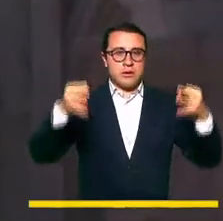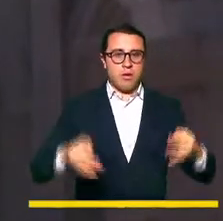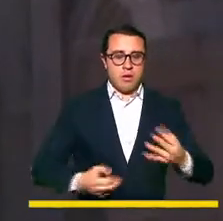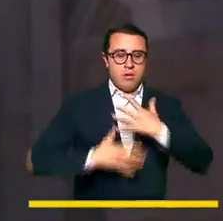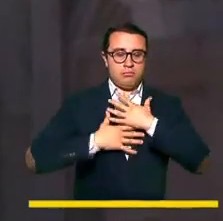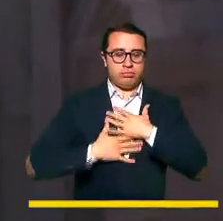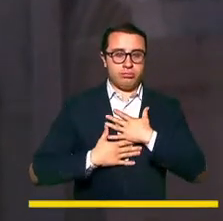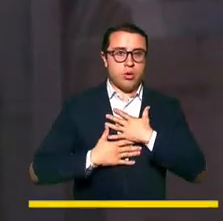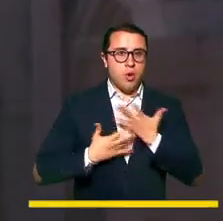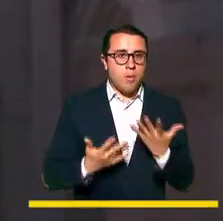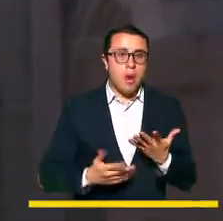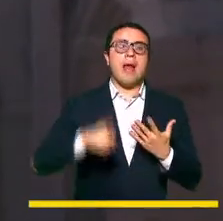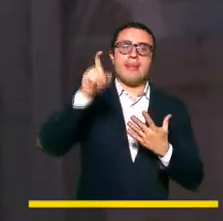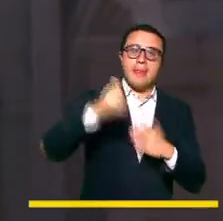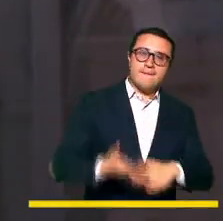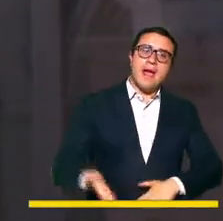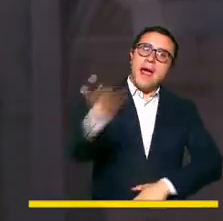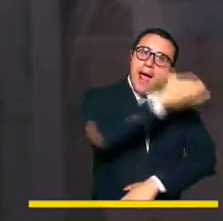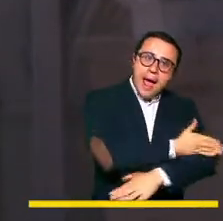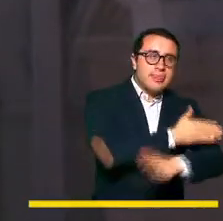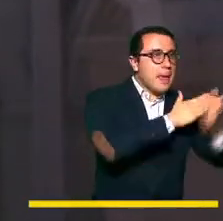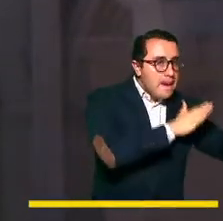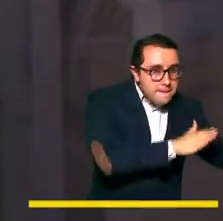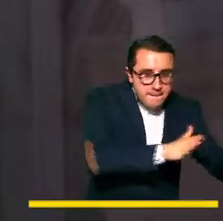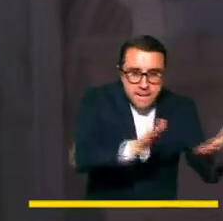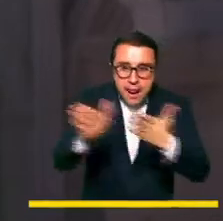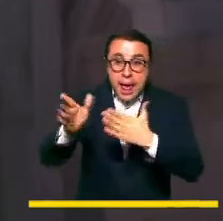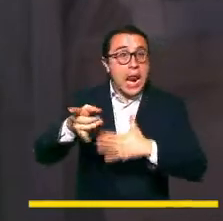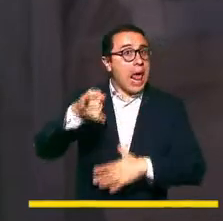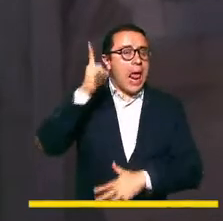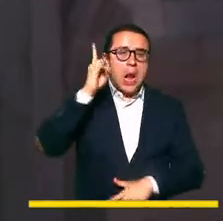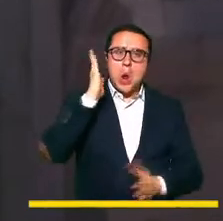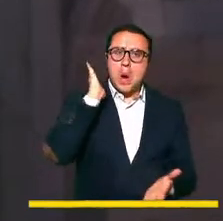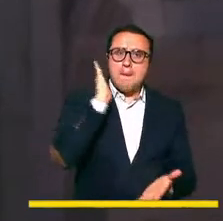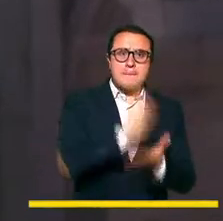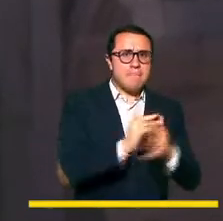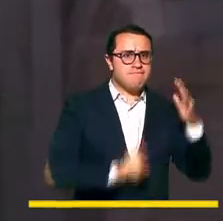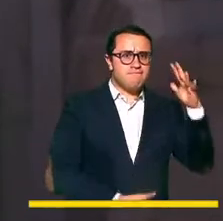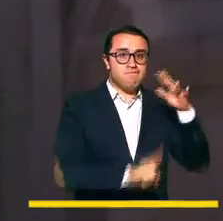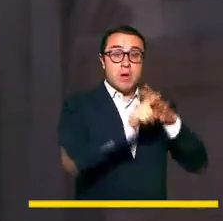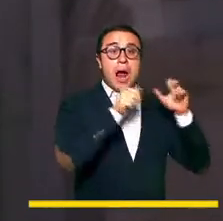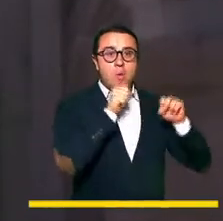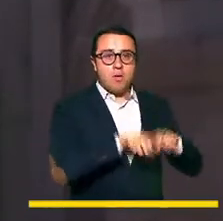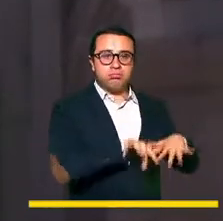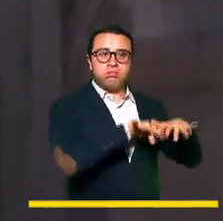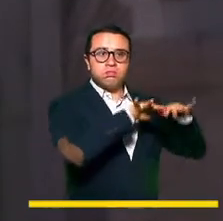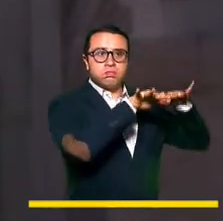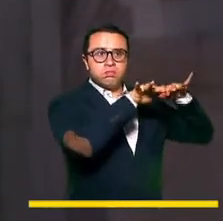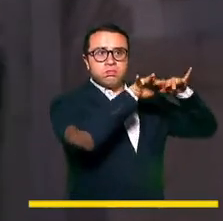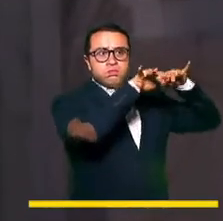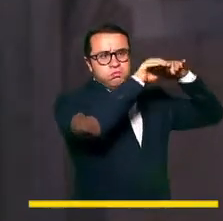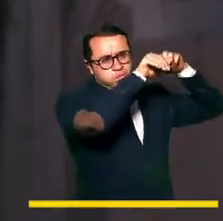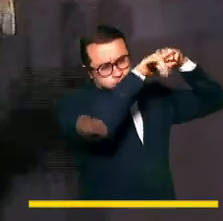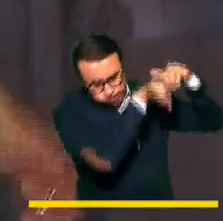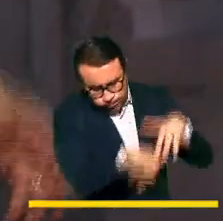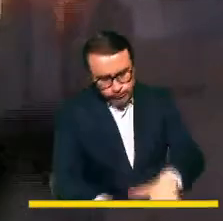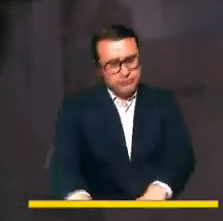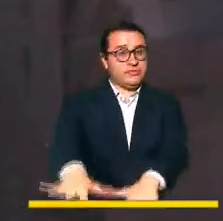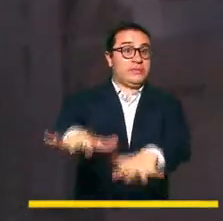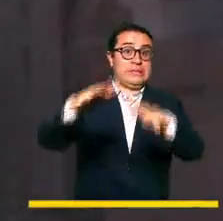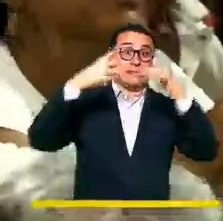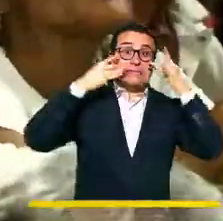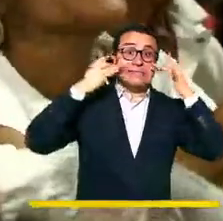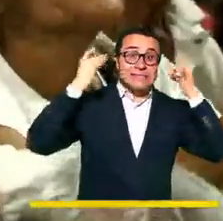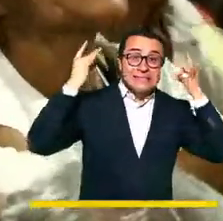plan de seguridad por cualquier tipo de avalancha que pueda provocarse el río Cauca gracias a